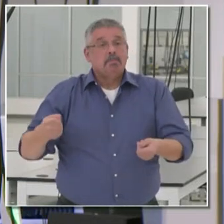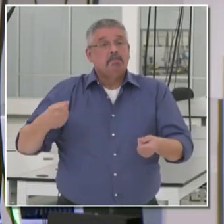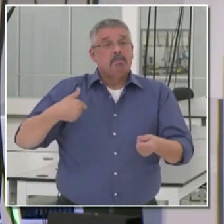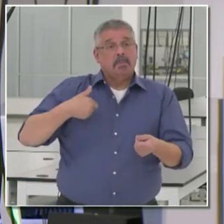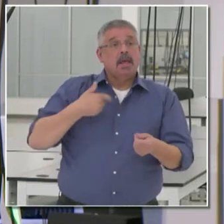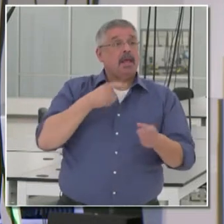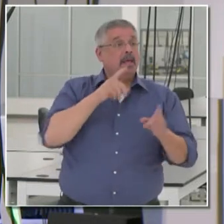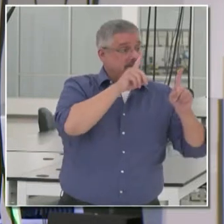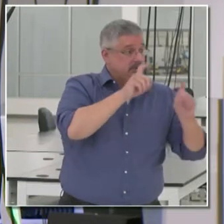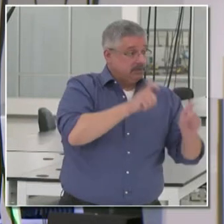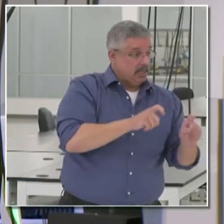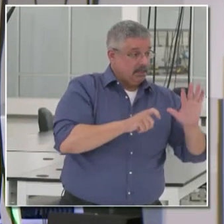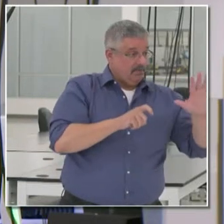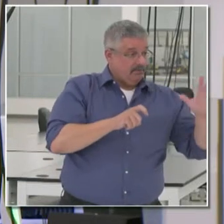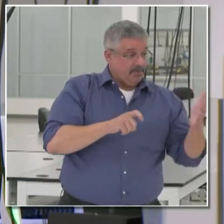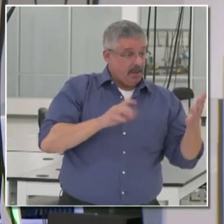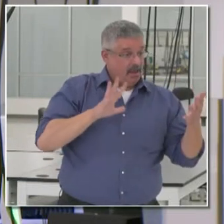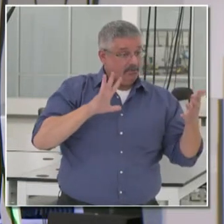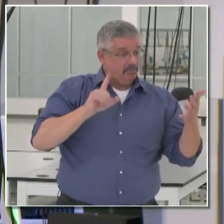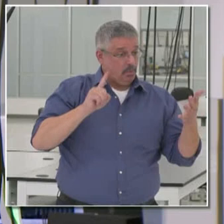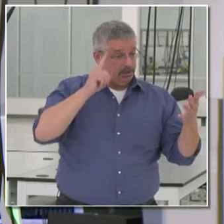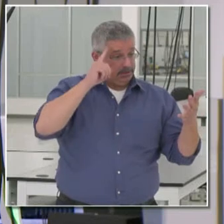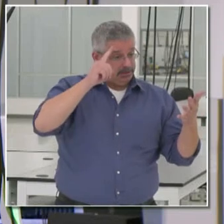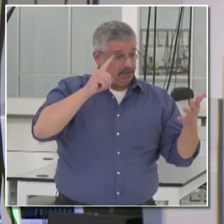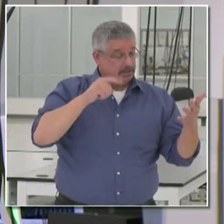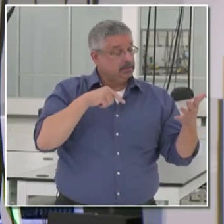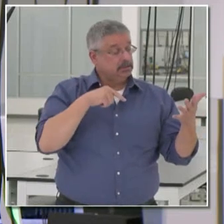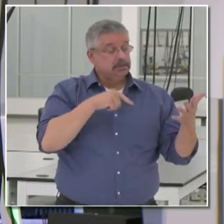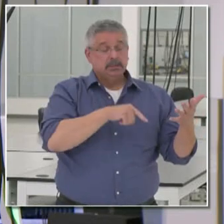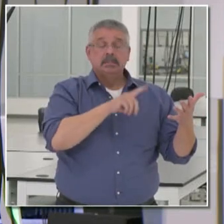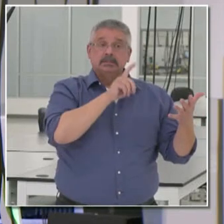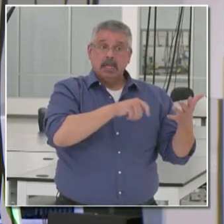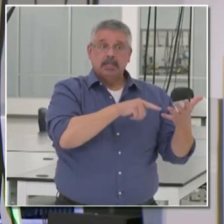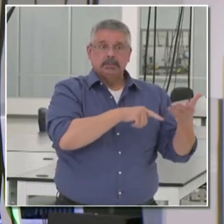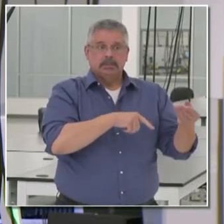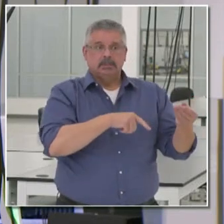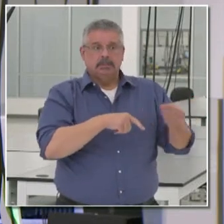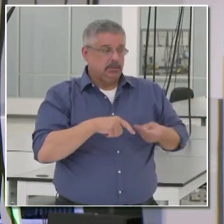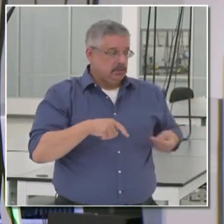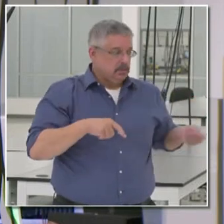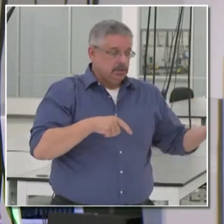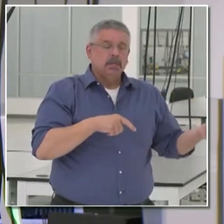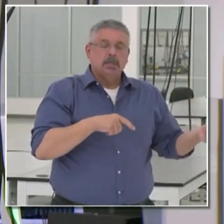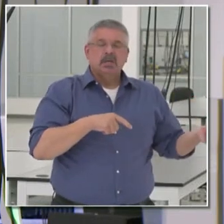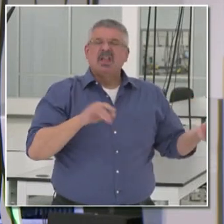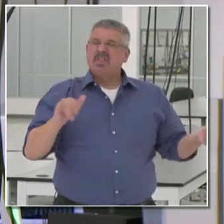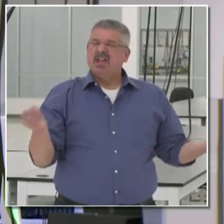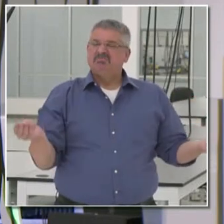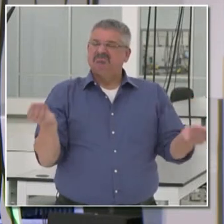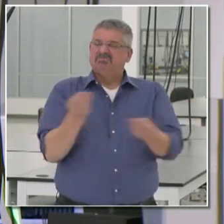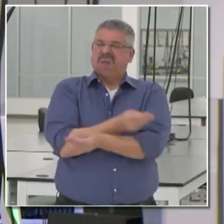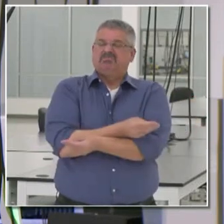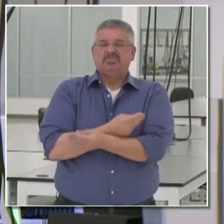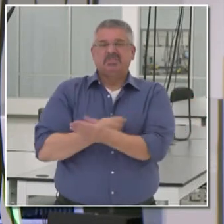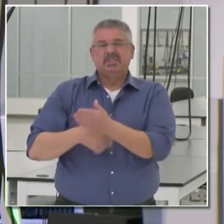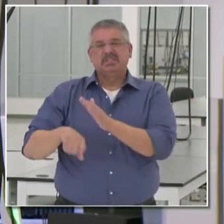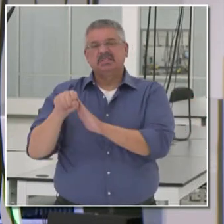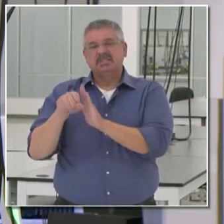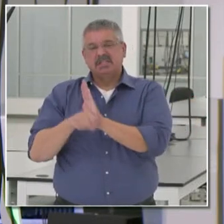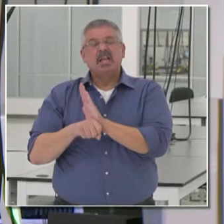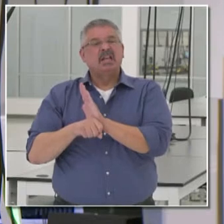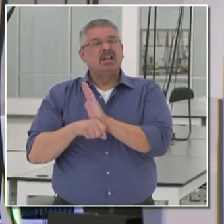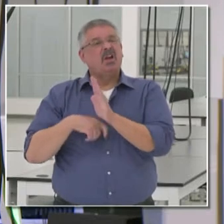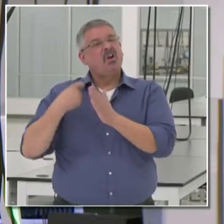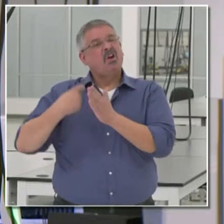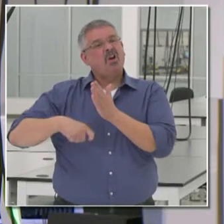inicialmente por cada prueba cinco dólares con 51 centavos son puestos a un lado para pagar para ayudar reembolsar